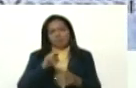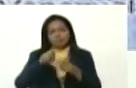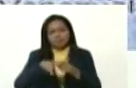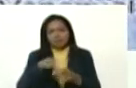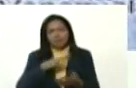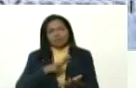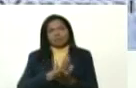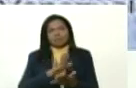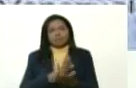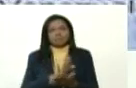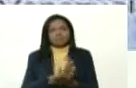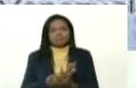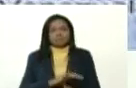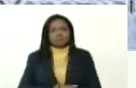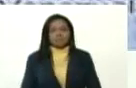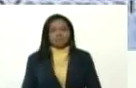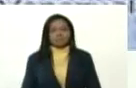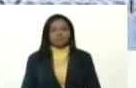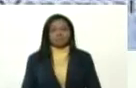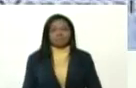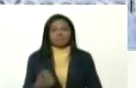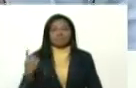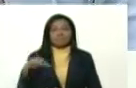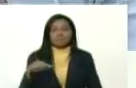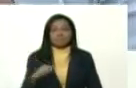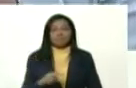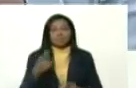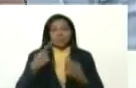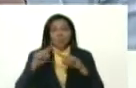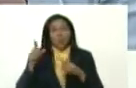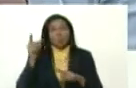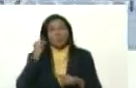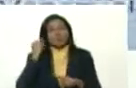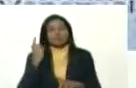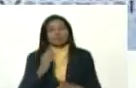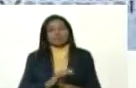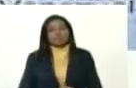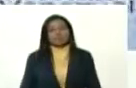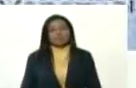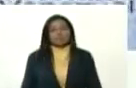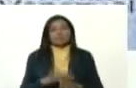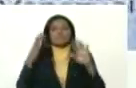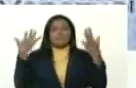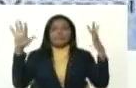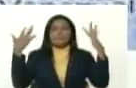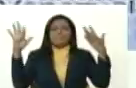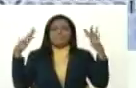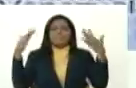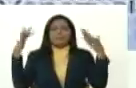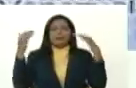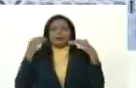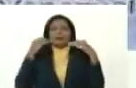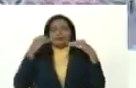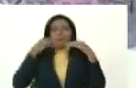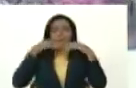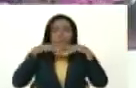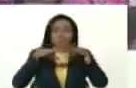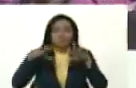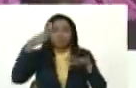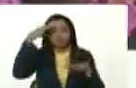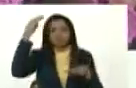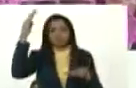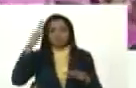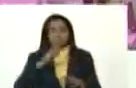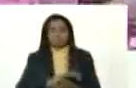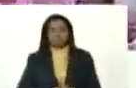sentadita. ¿Y ahora qué vas a tener? Otra niña. Otra niña. Qué aplauso. Que Dios te bendiga y bendiga a tu niña.